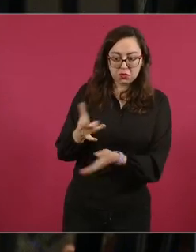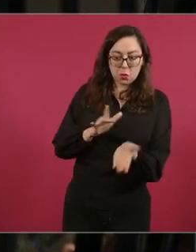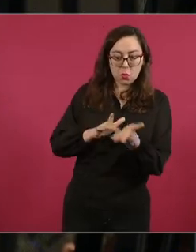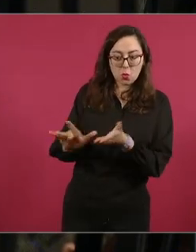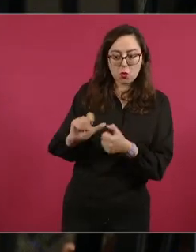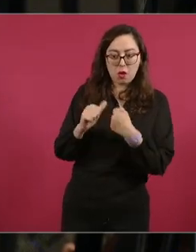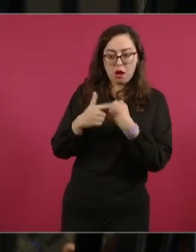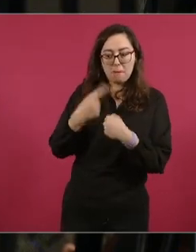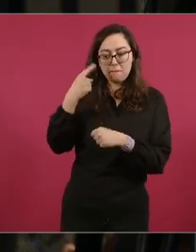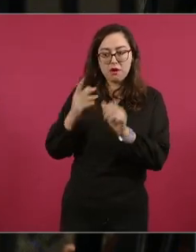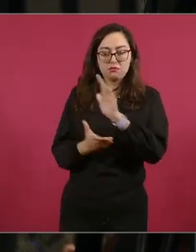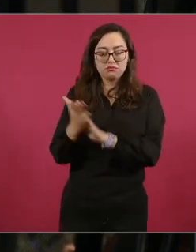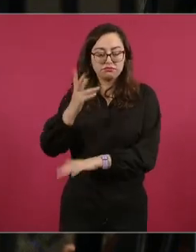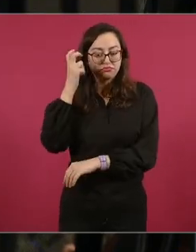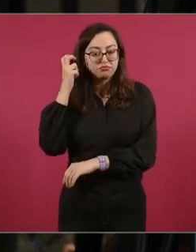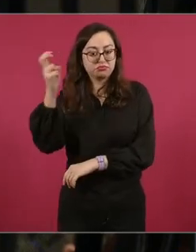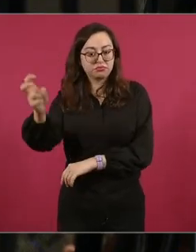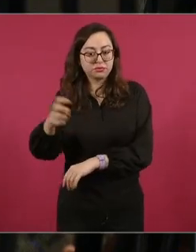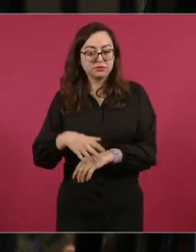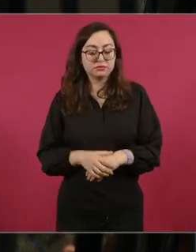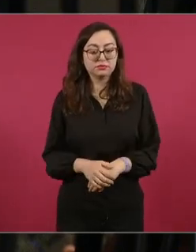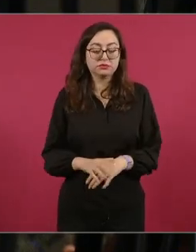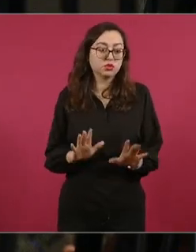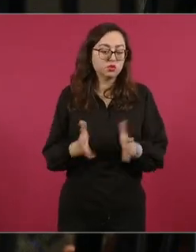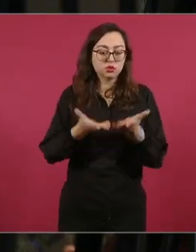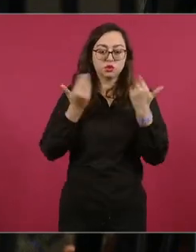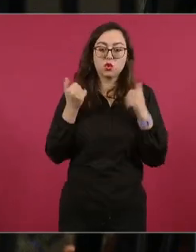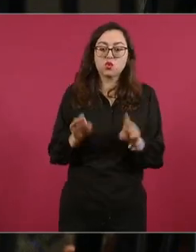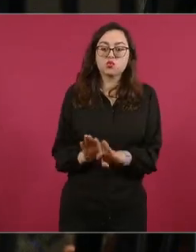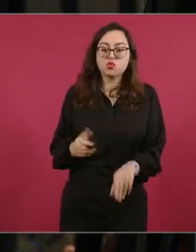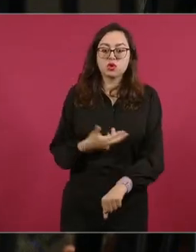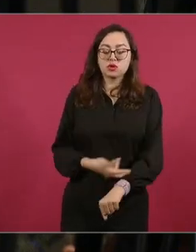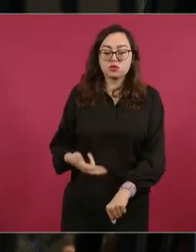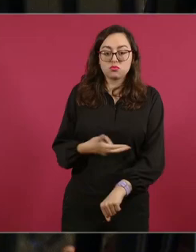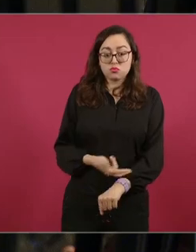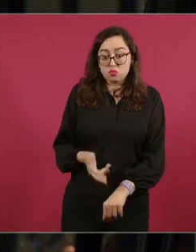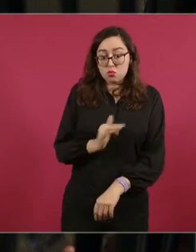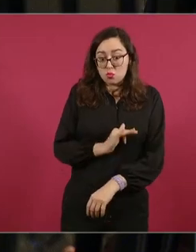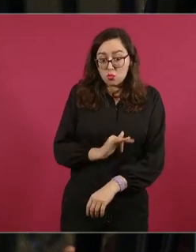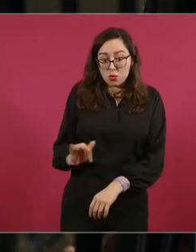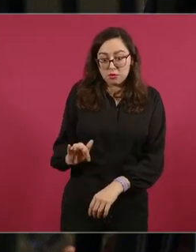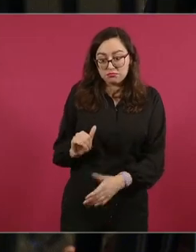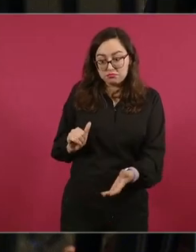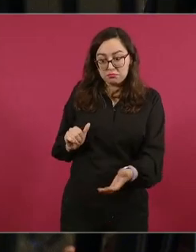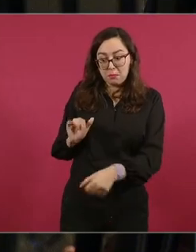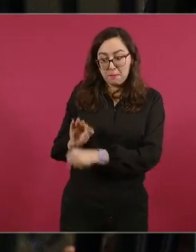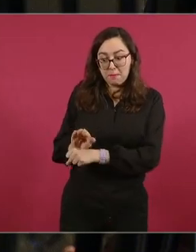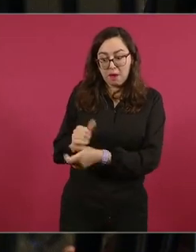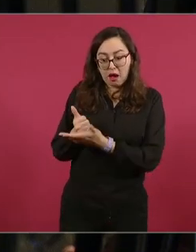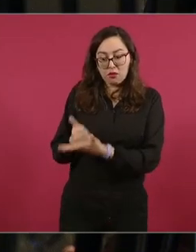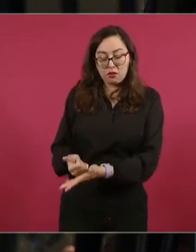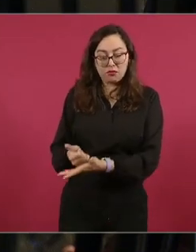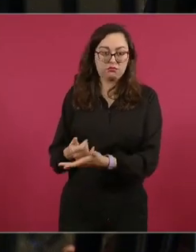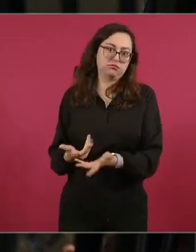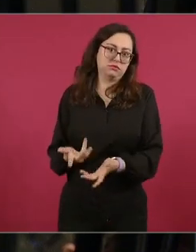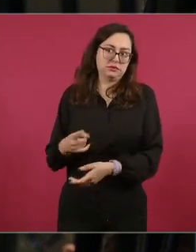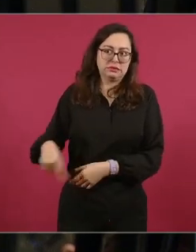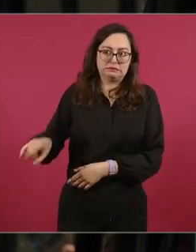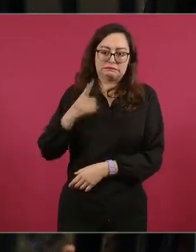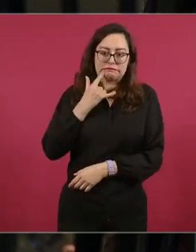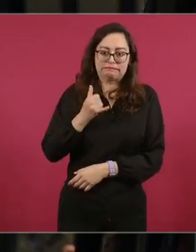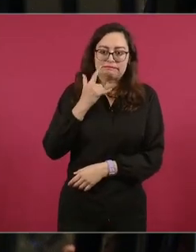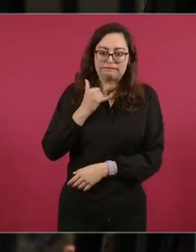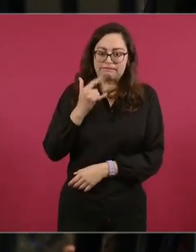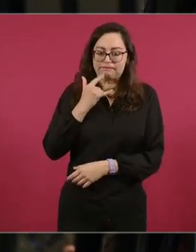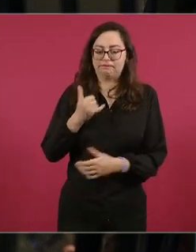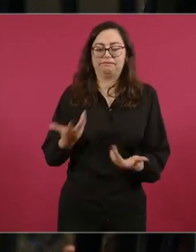de darles un apoyo en este sentido, yo no sé si logísticamente o cómo se pueda pues respaldar este importante esfuerzo, que al